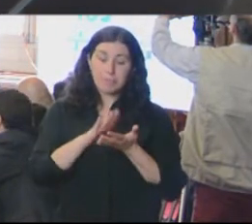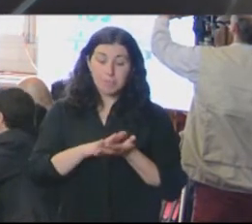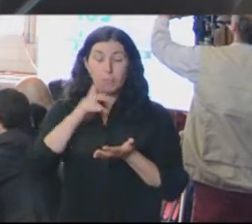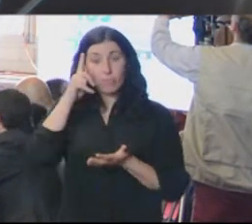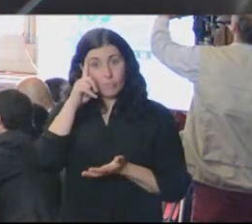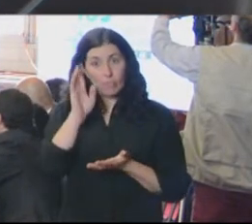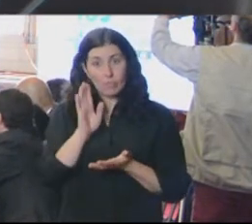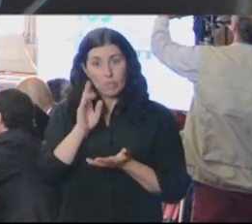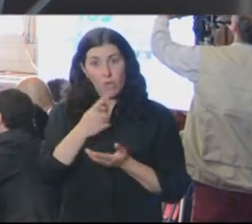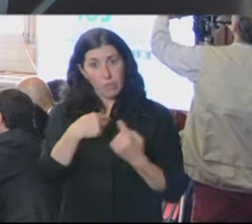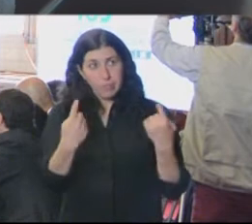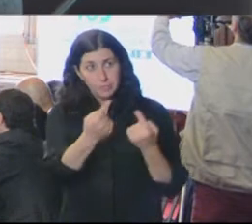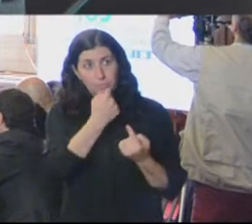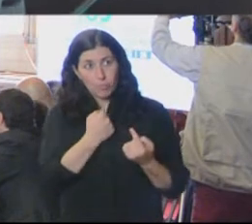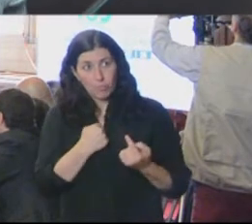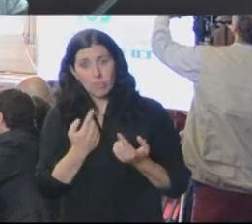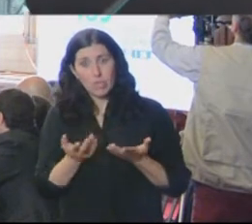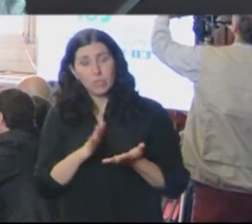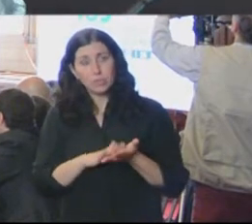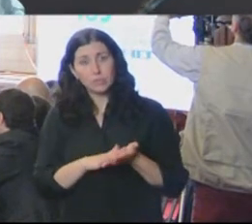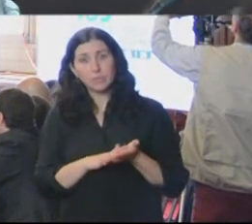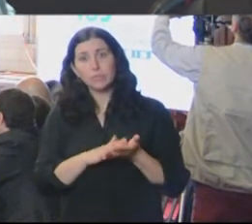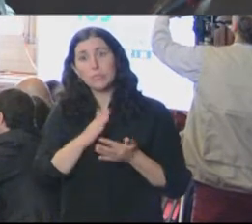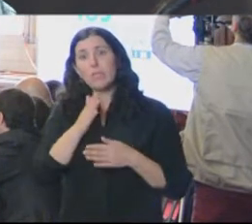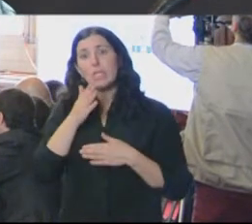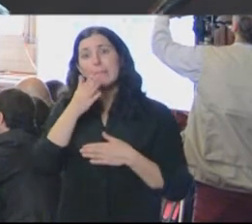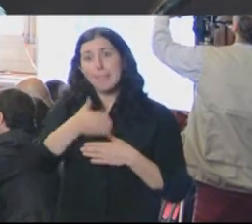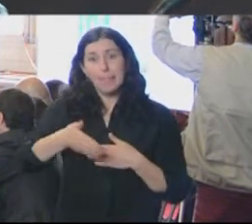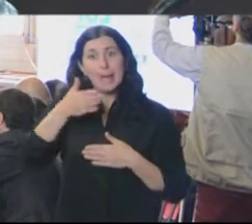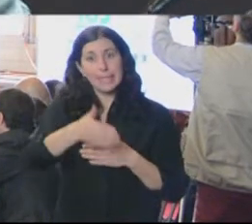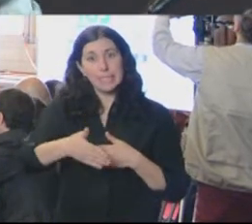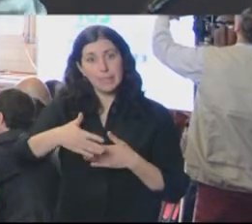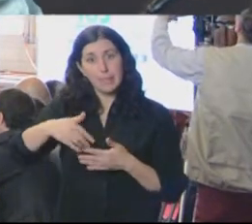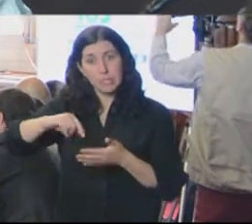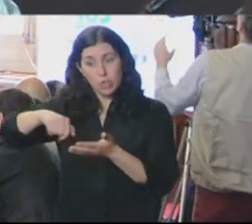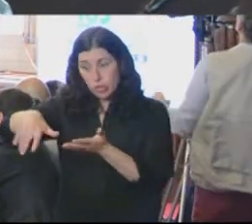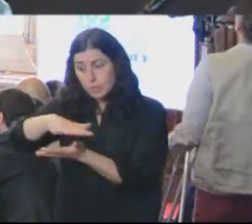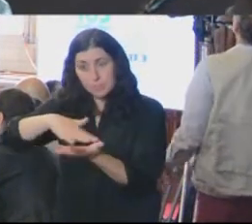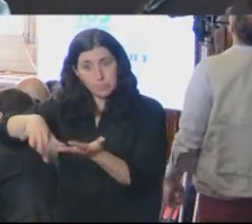se nos ha señalado a través de la participación de la sociedad civil,